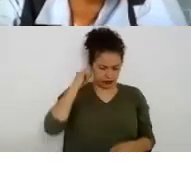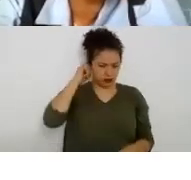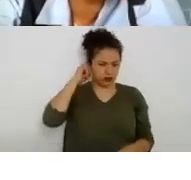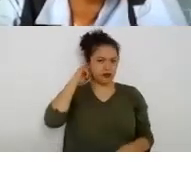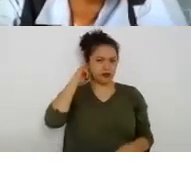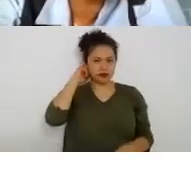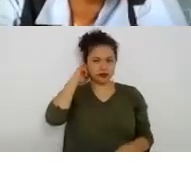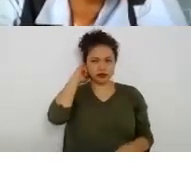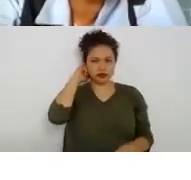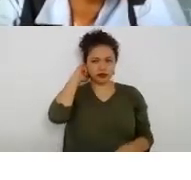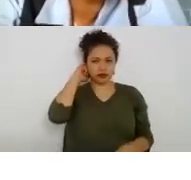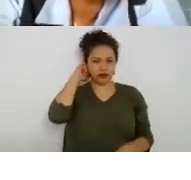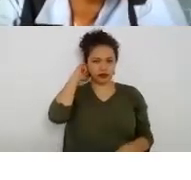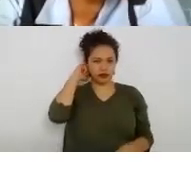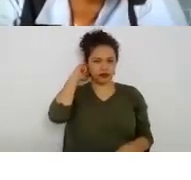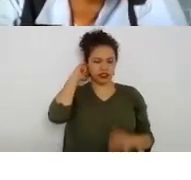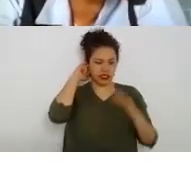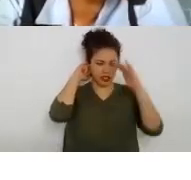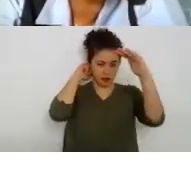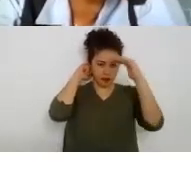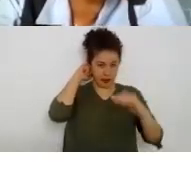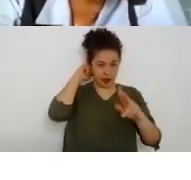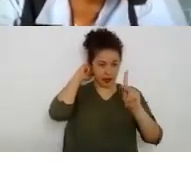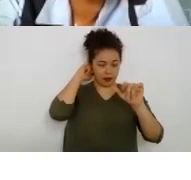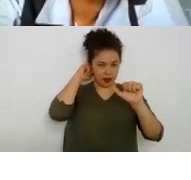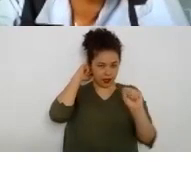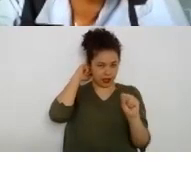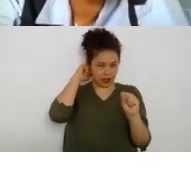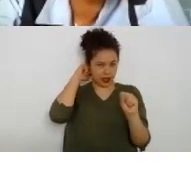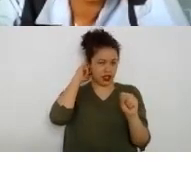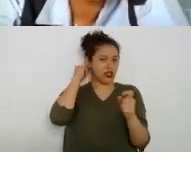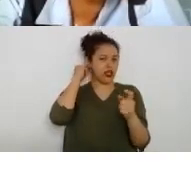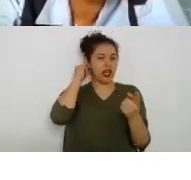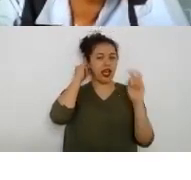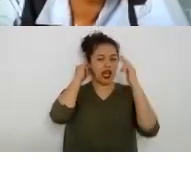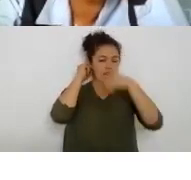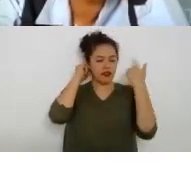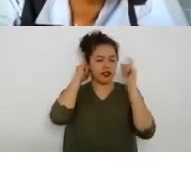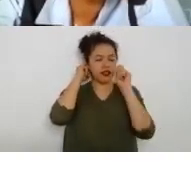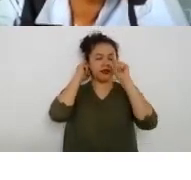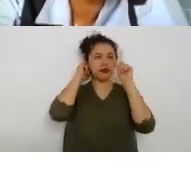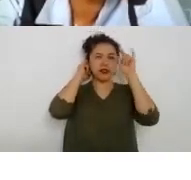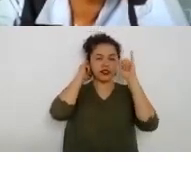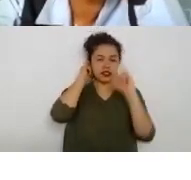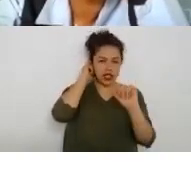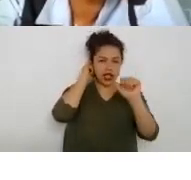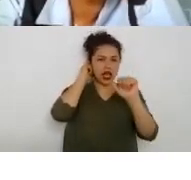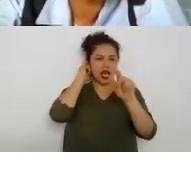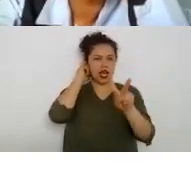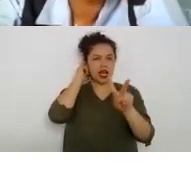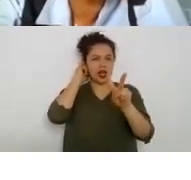Bien. Dentro de ese protocolo PAS dijimos que íbamos a checar lo que era el estado de conciencia con la mnemotecnia ABDI. De